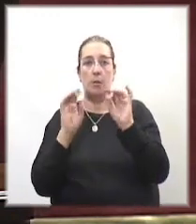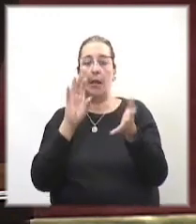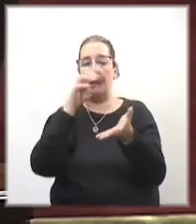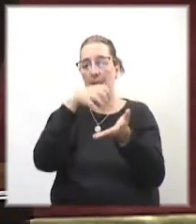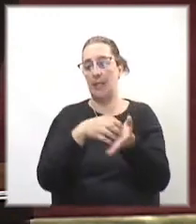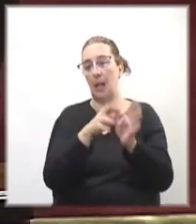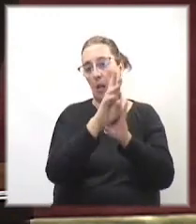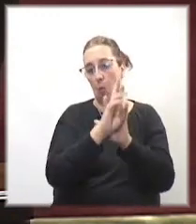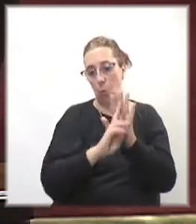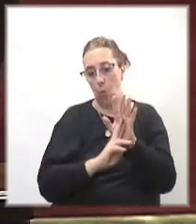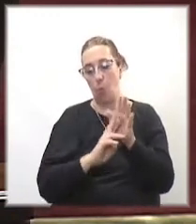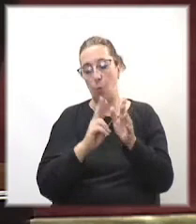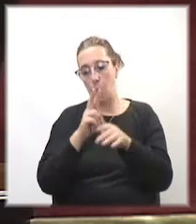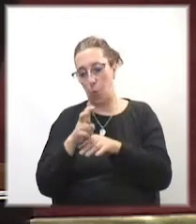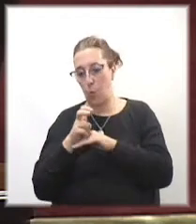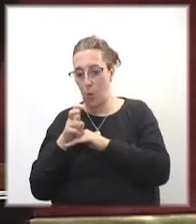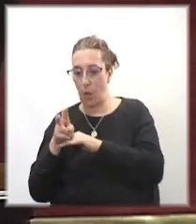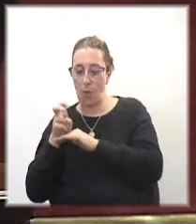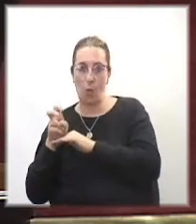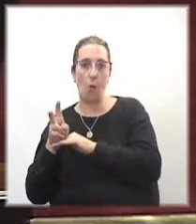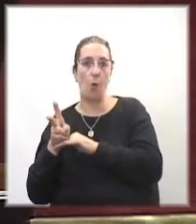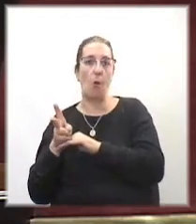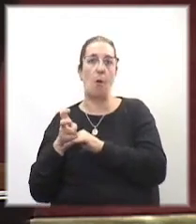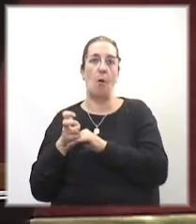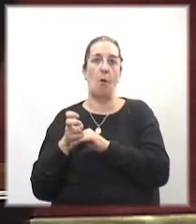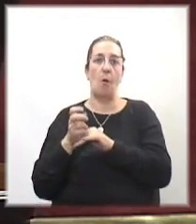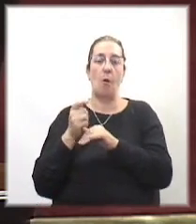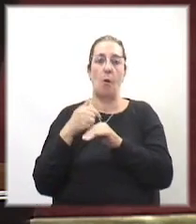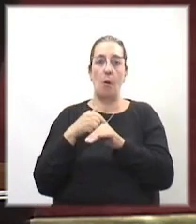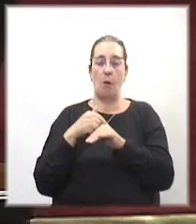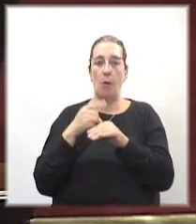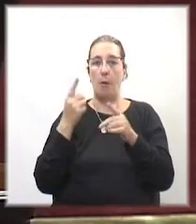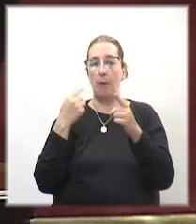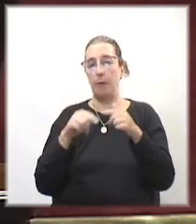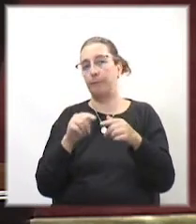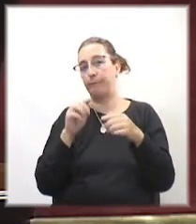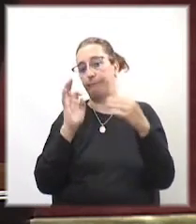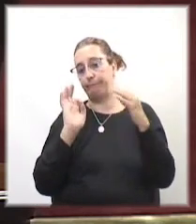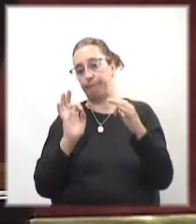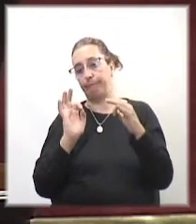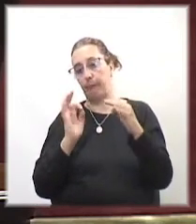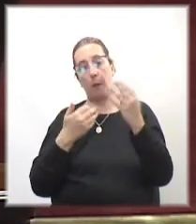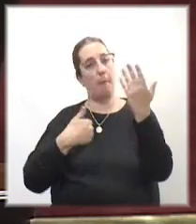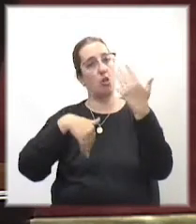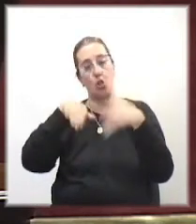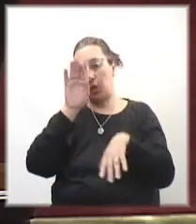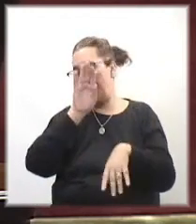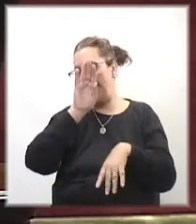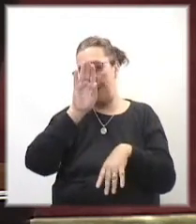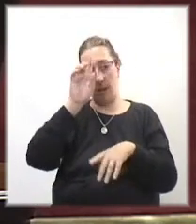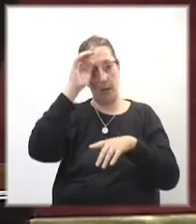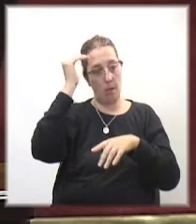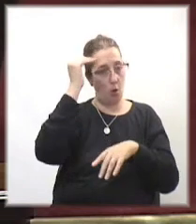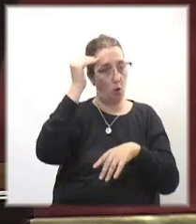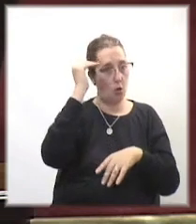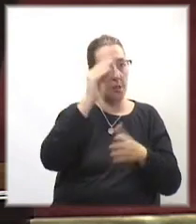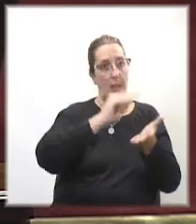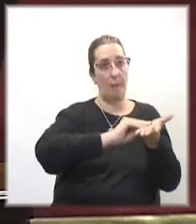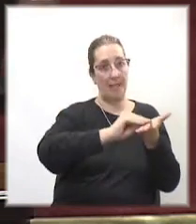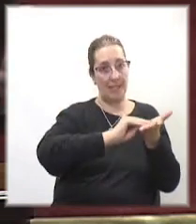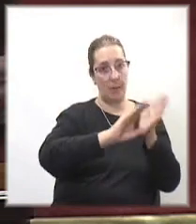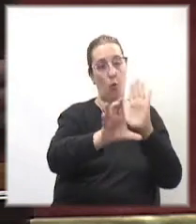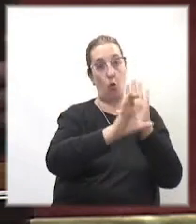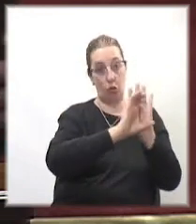de los artículos 240 al 260, las cuales, si bien la mayoría de las cátedras en la materia administrativo y